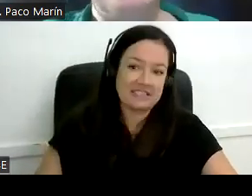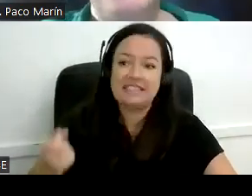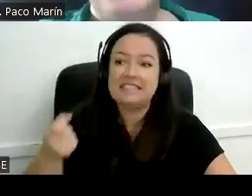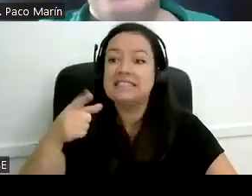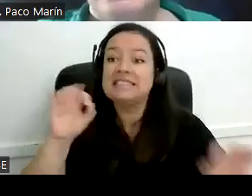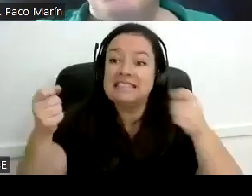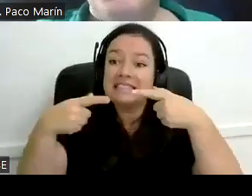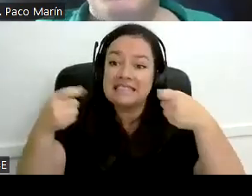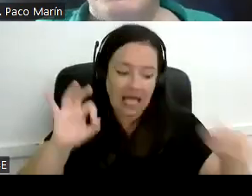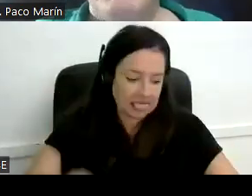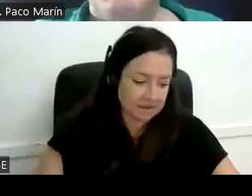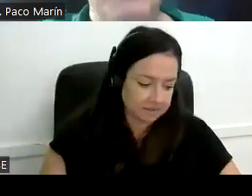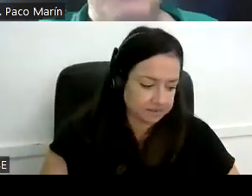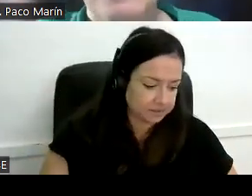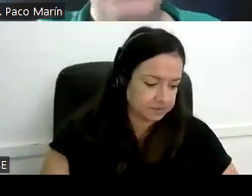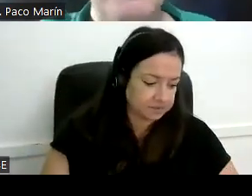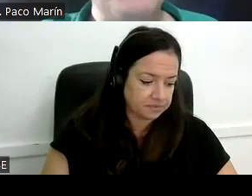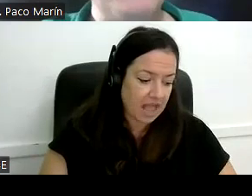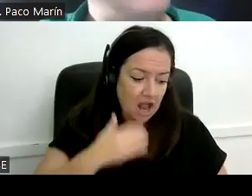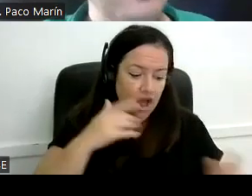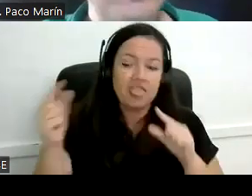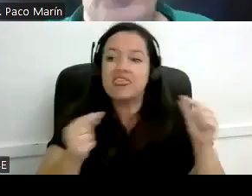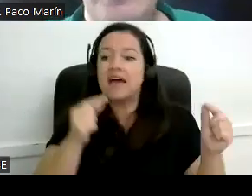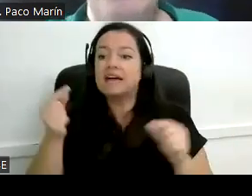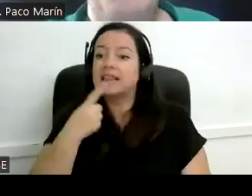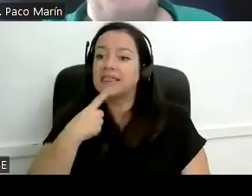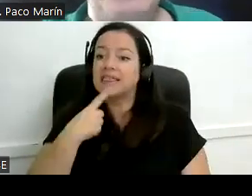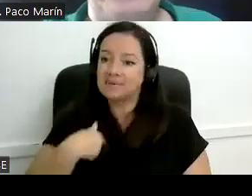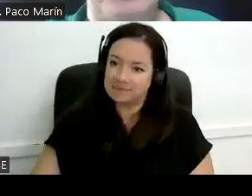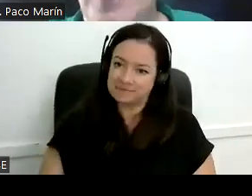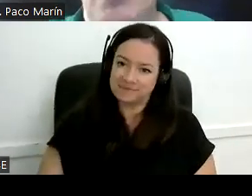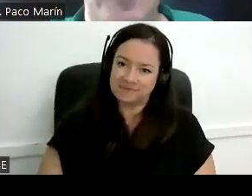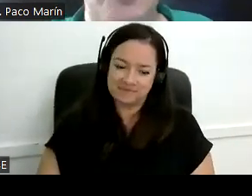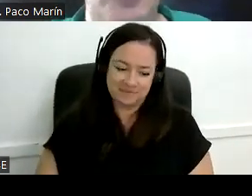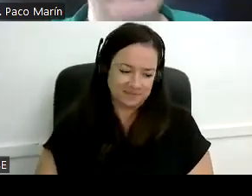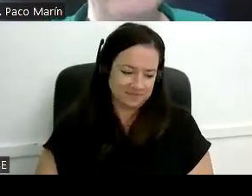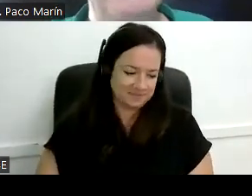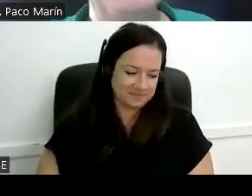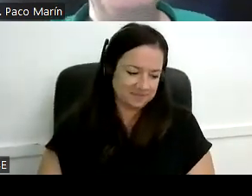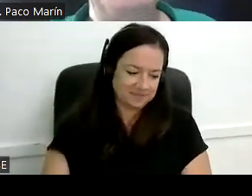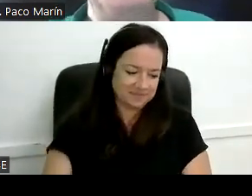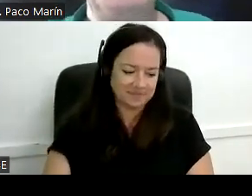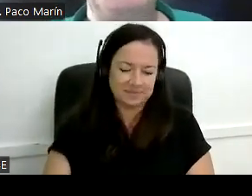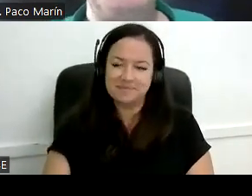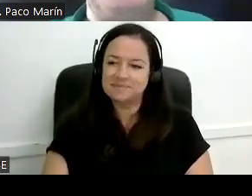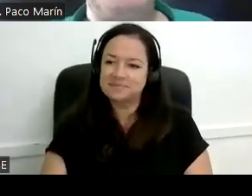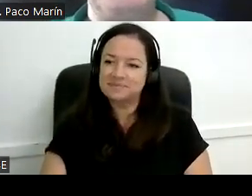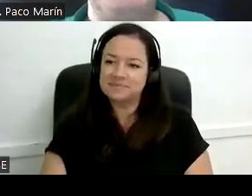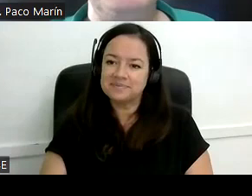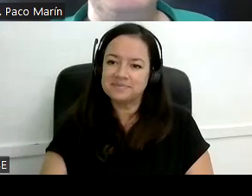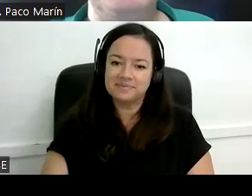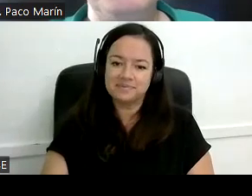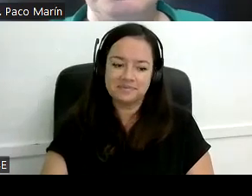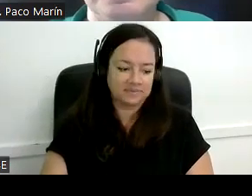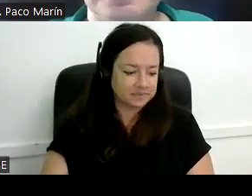queréis eh, debatir alguna de las cuestiones. Estoy aquí a vuestra disposición.